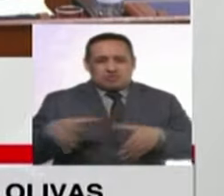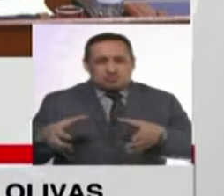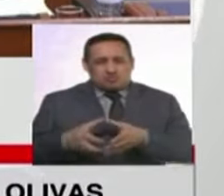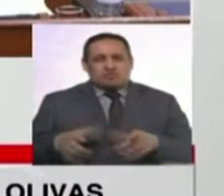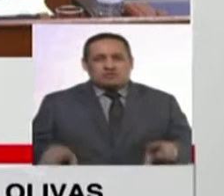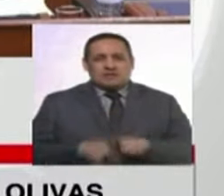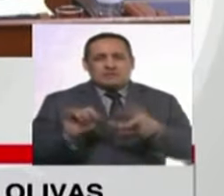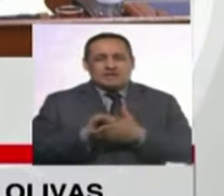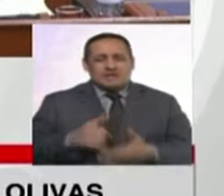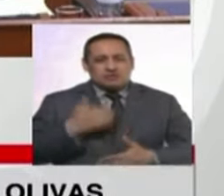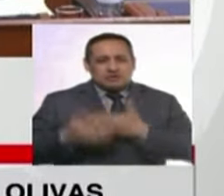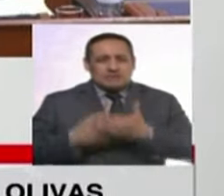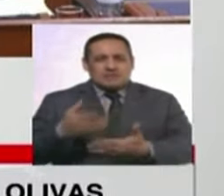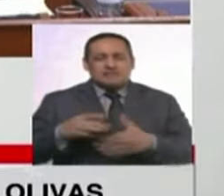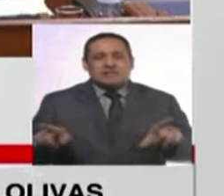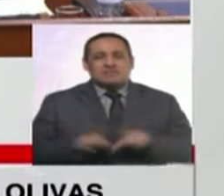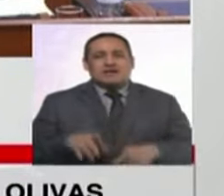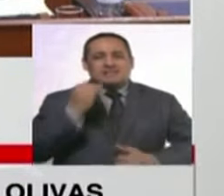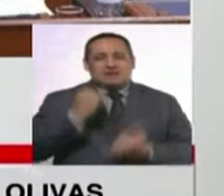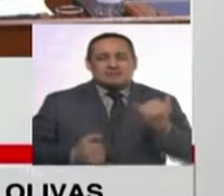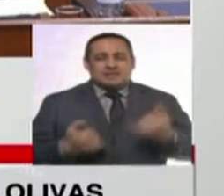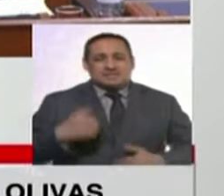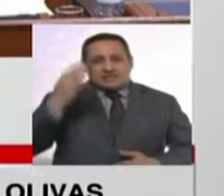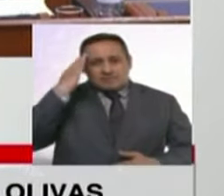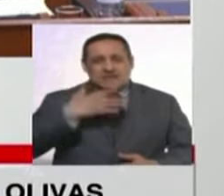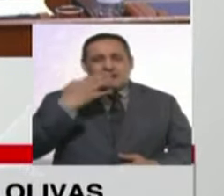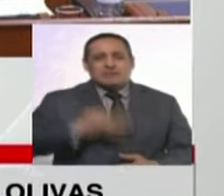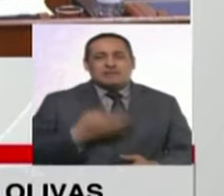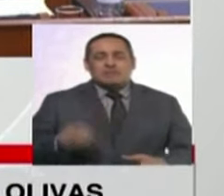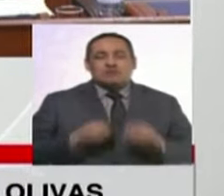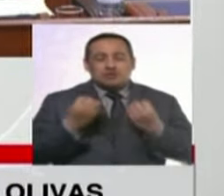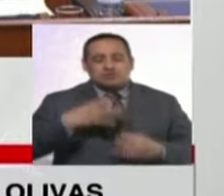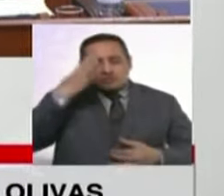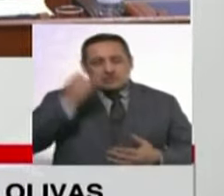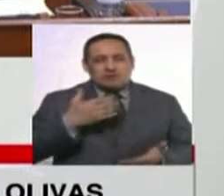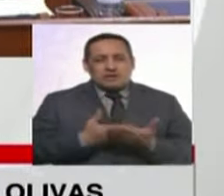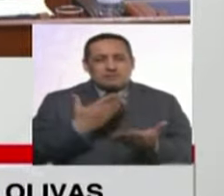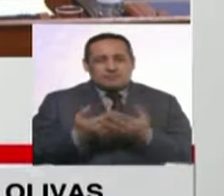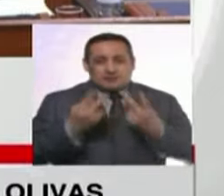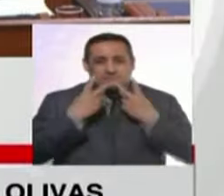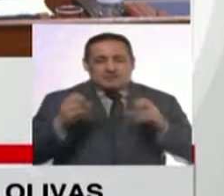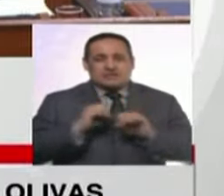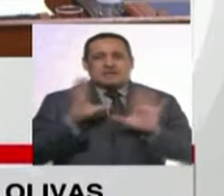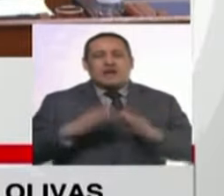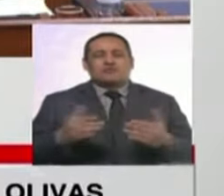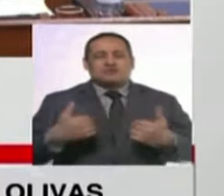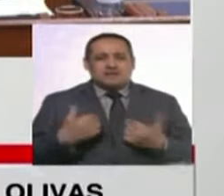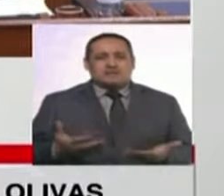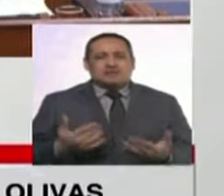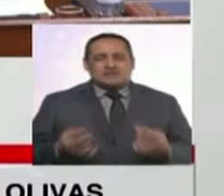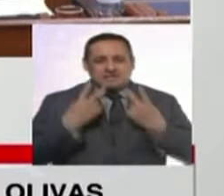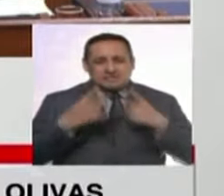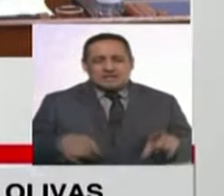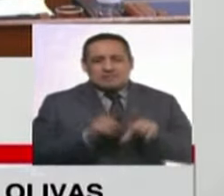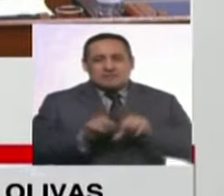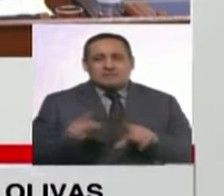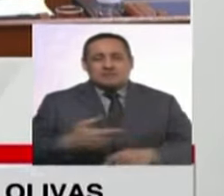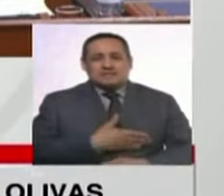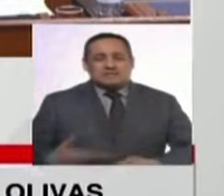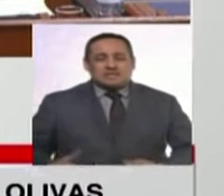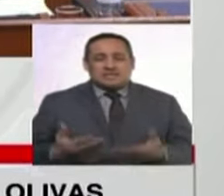que nos llevaría a terminar de conocer la verdad porque creo que prueba suficientes tenemos Y eso es presidente